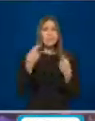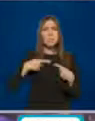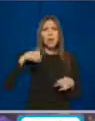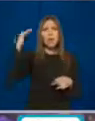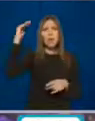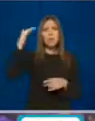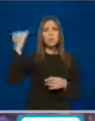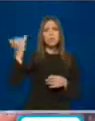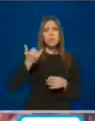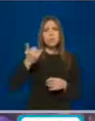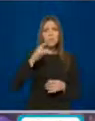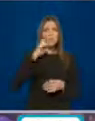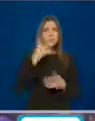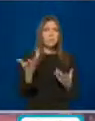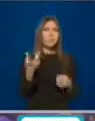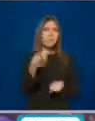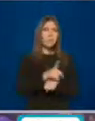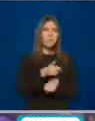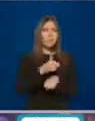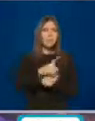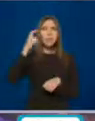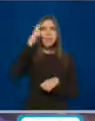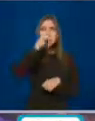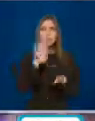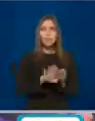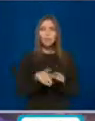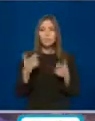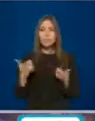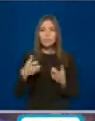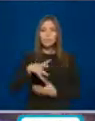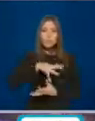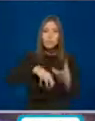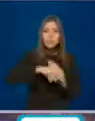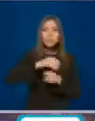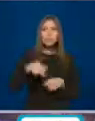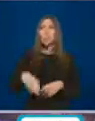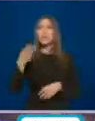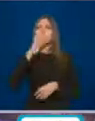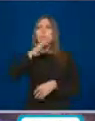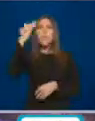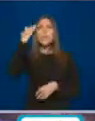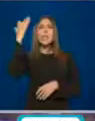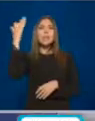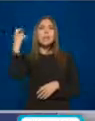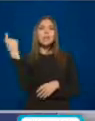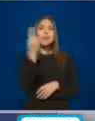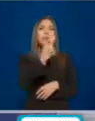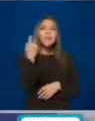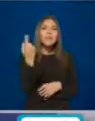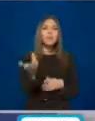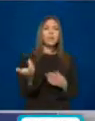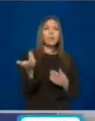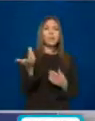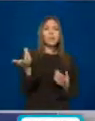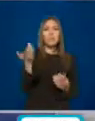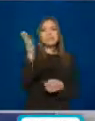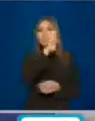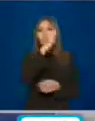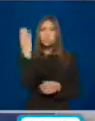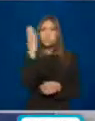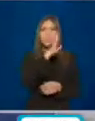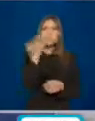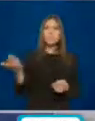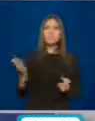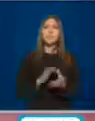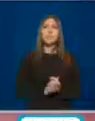es difícil pensar en una estabilidad económica, en una estabilidad climática, en una estabilidad de algo, ¿no? Es que es real, Karen, ¿no? Porque